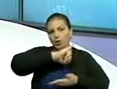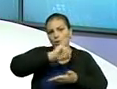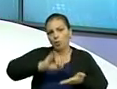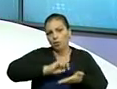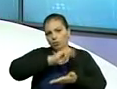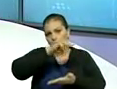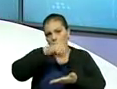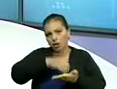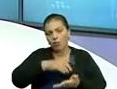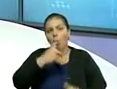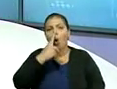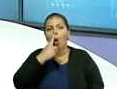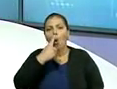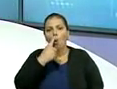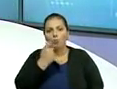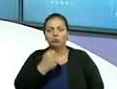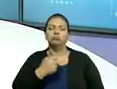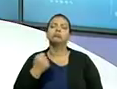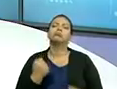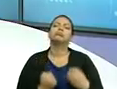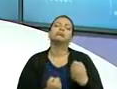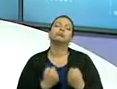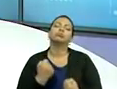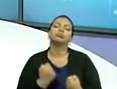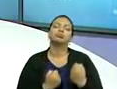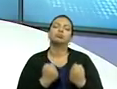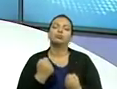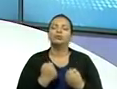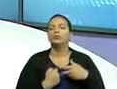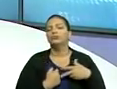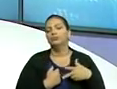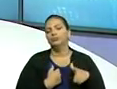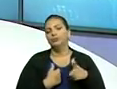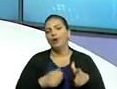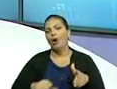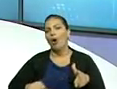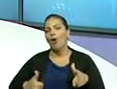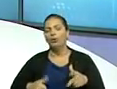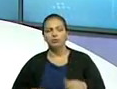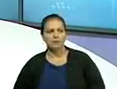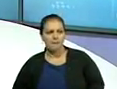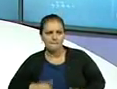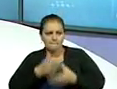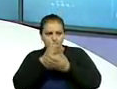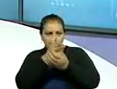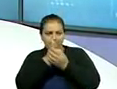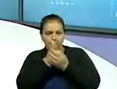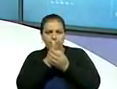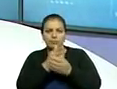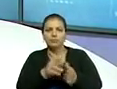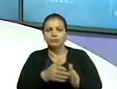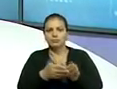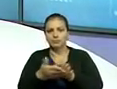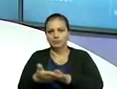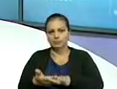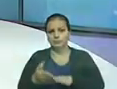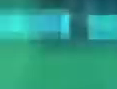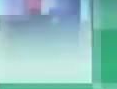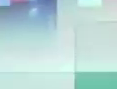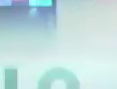su vehículo en la cooperativa Juan Montalvo, al norte de Guayaquil. La policía investiga este caso.